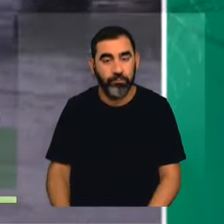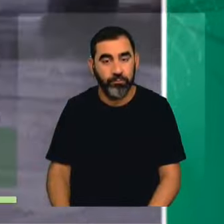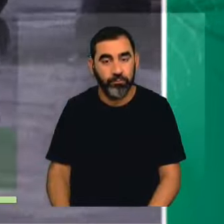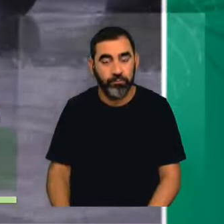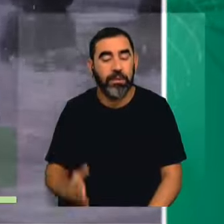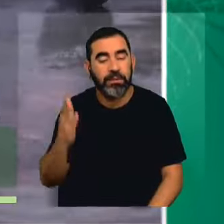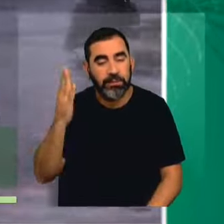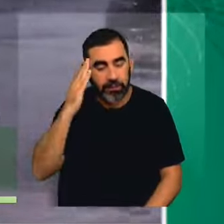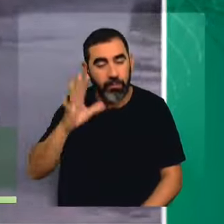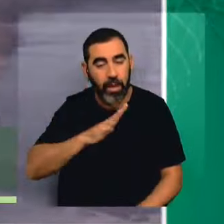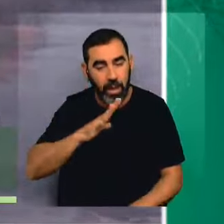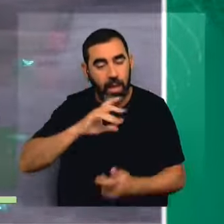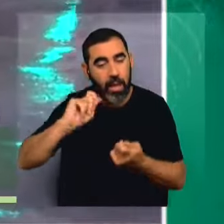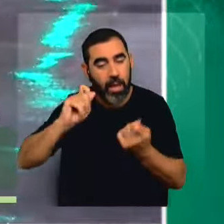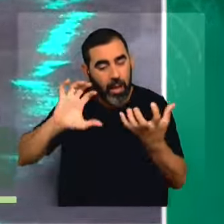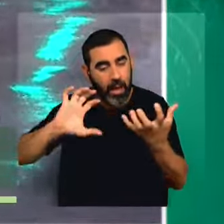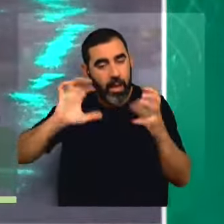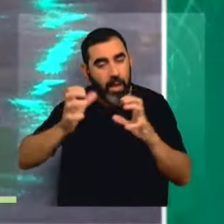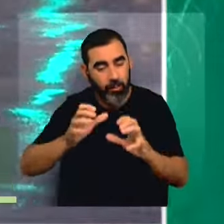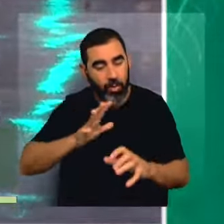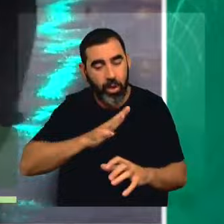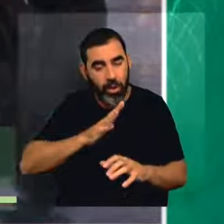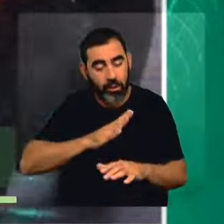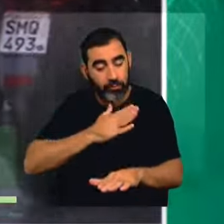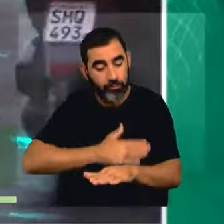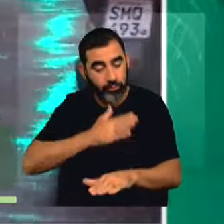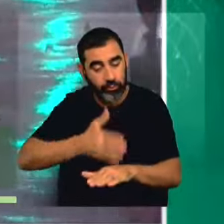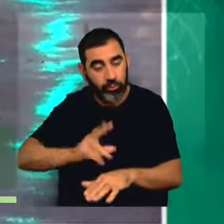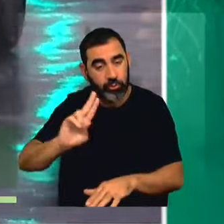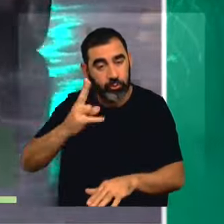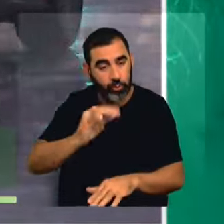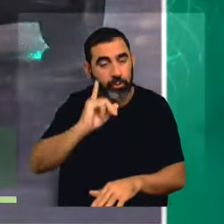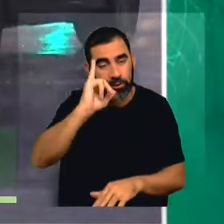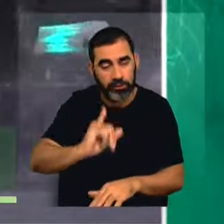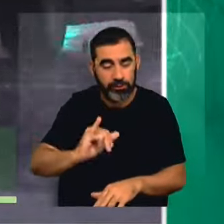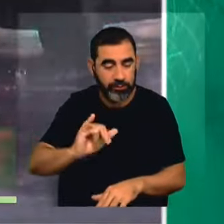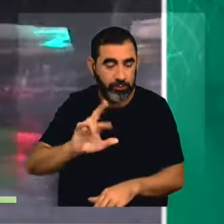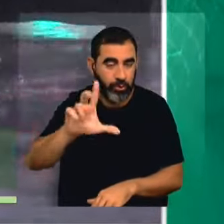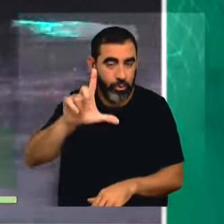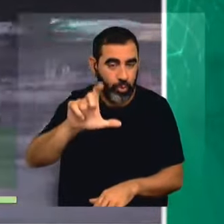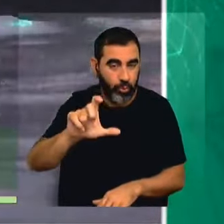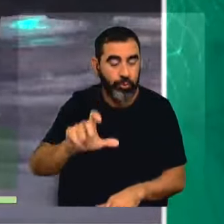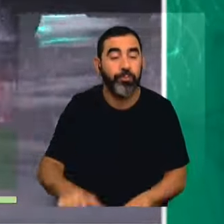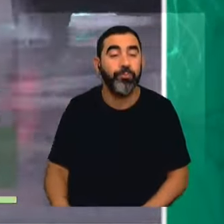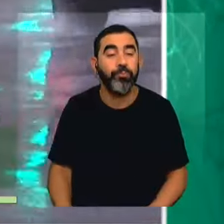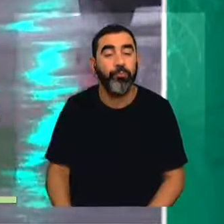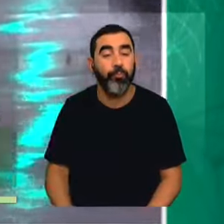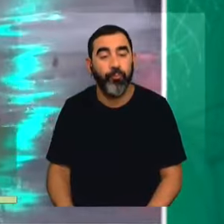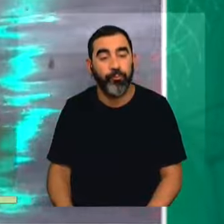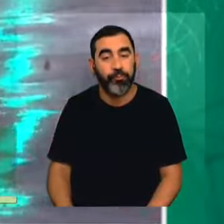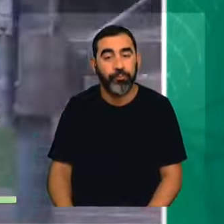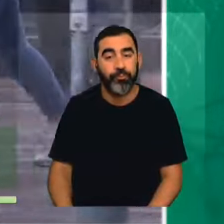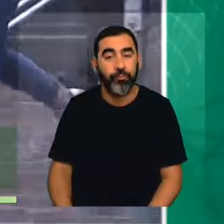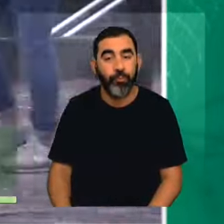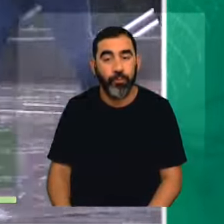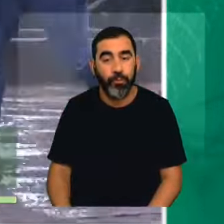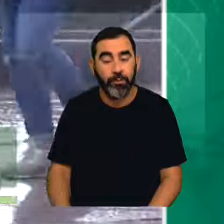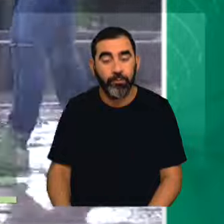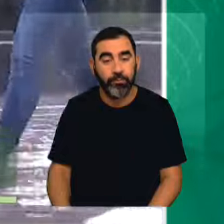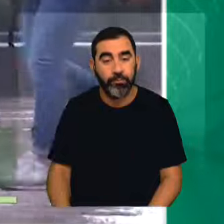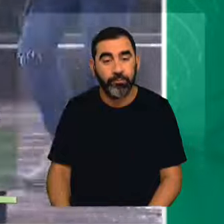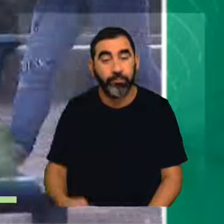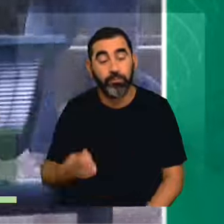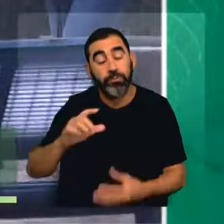cambio climático existe sabemos que ha tenido impacto en Uruguay eso está establecido este y bueno uno de los una